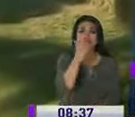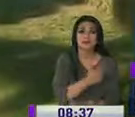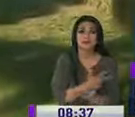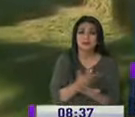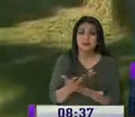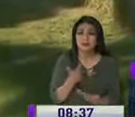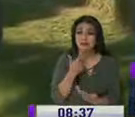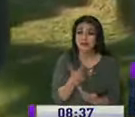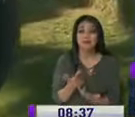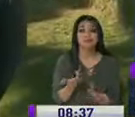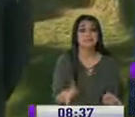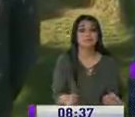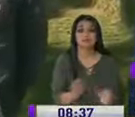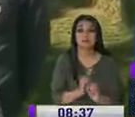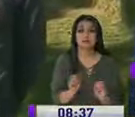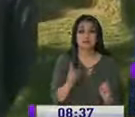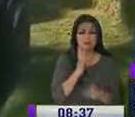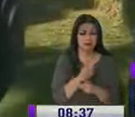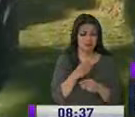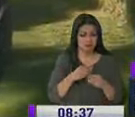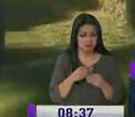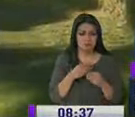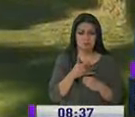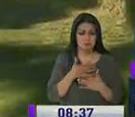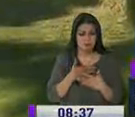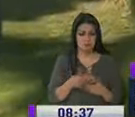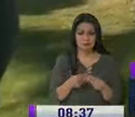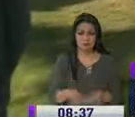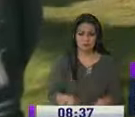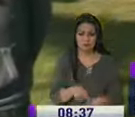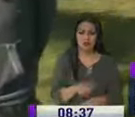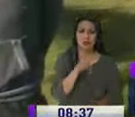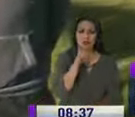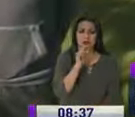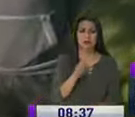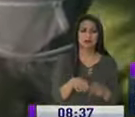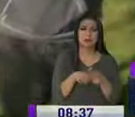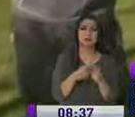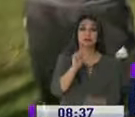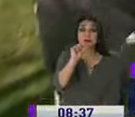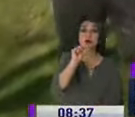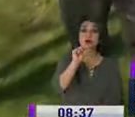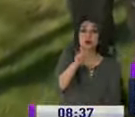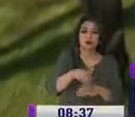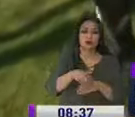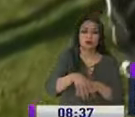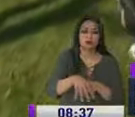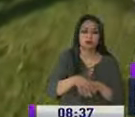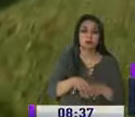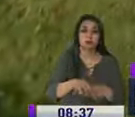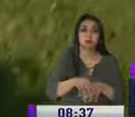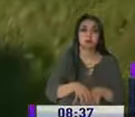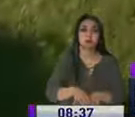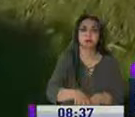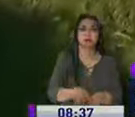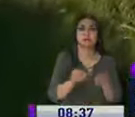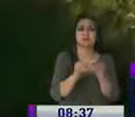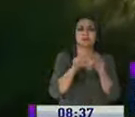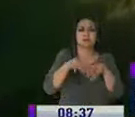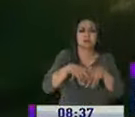tenido resultados positivos. Permitió la captura de 160 personas vinculadas a